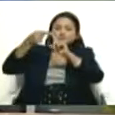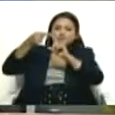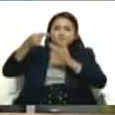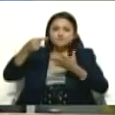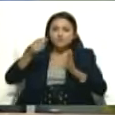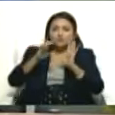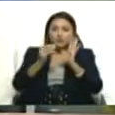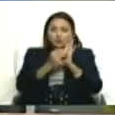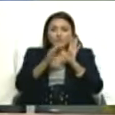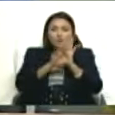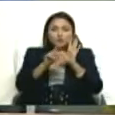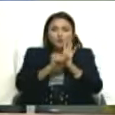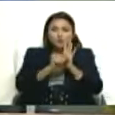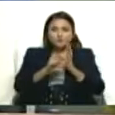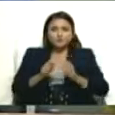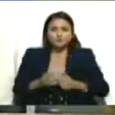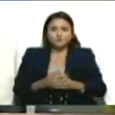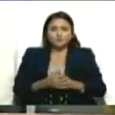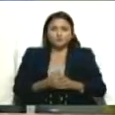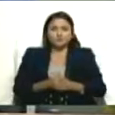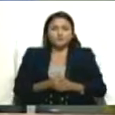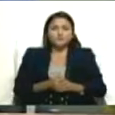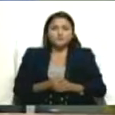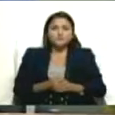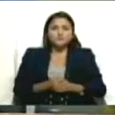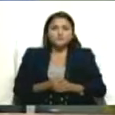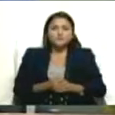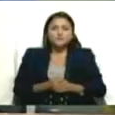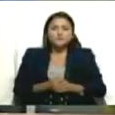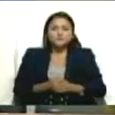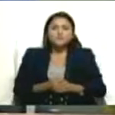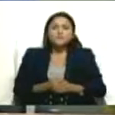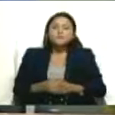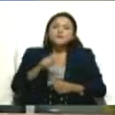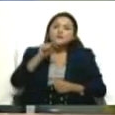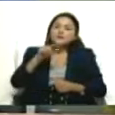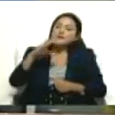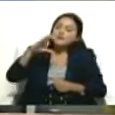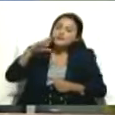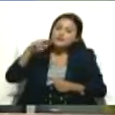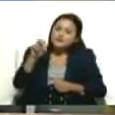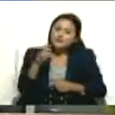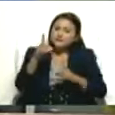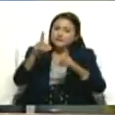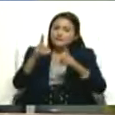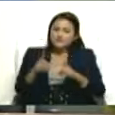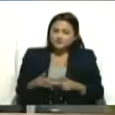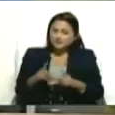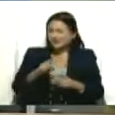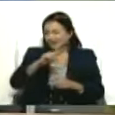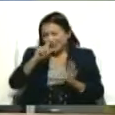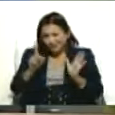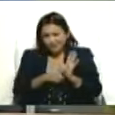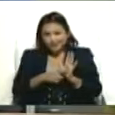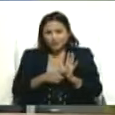la Constitución, lo siguiente: el Poder Electoral decidió por